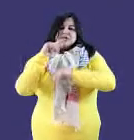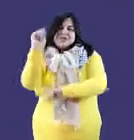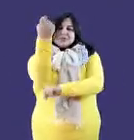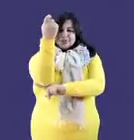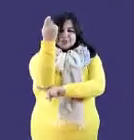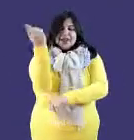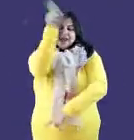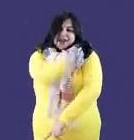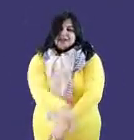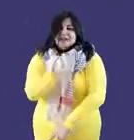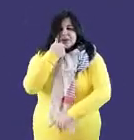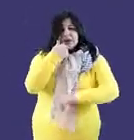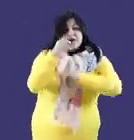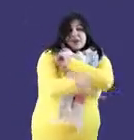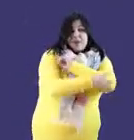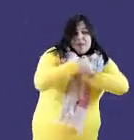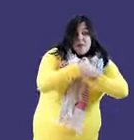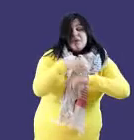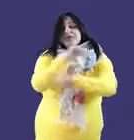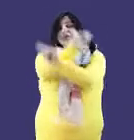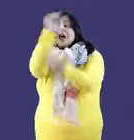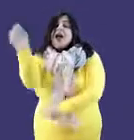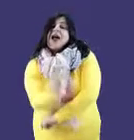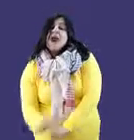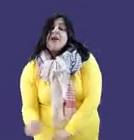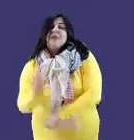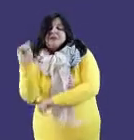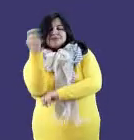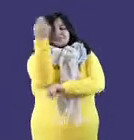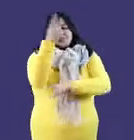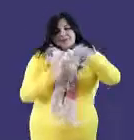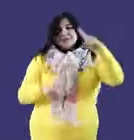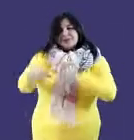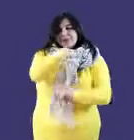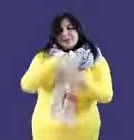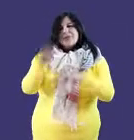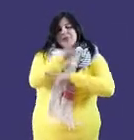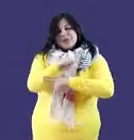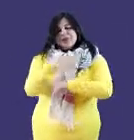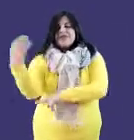componente esencial en la erradicación de la pobreza y uno de los pilares de la paz.